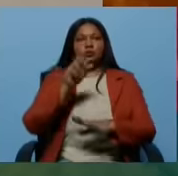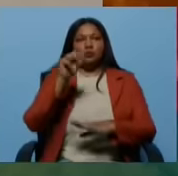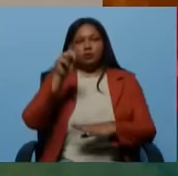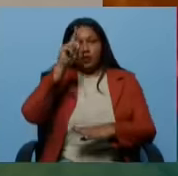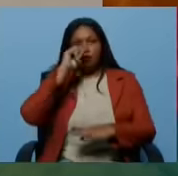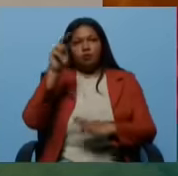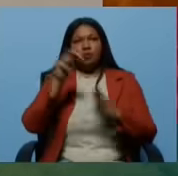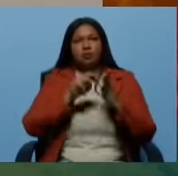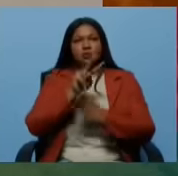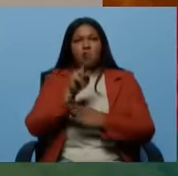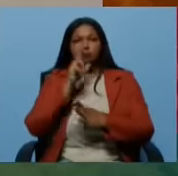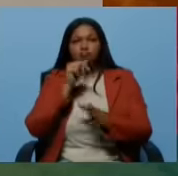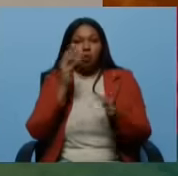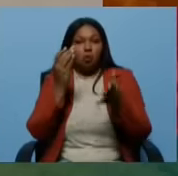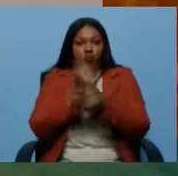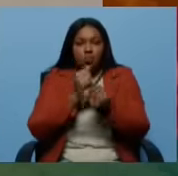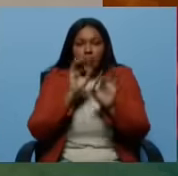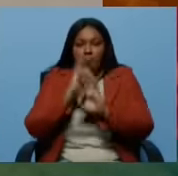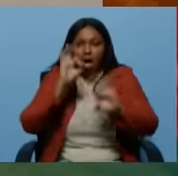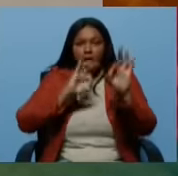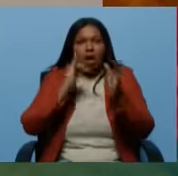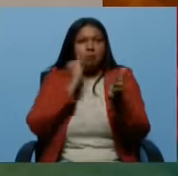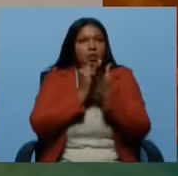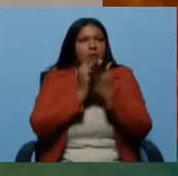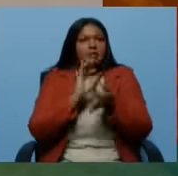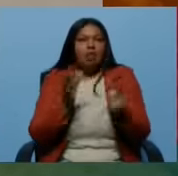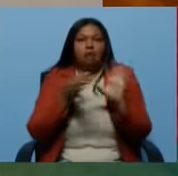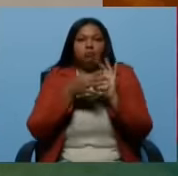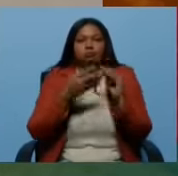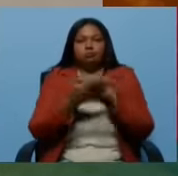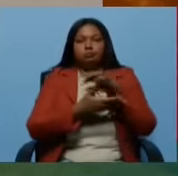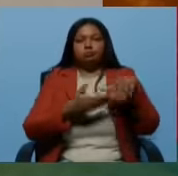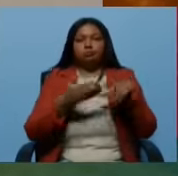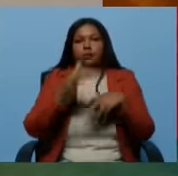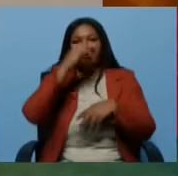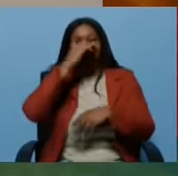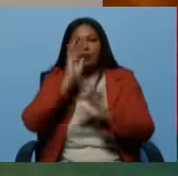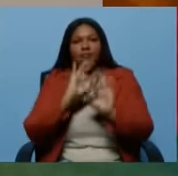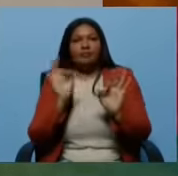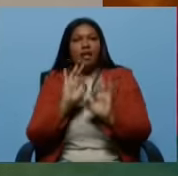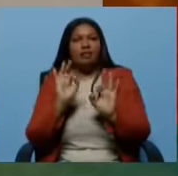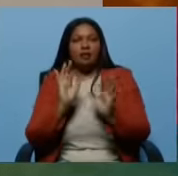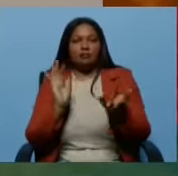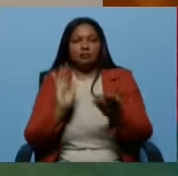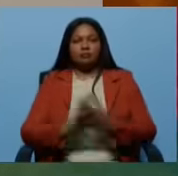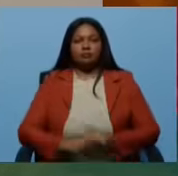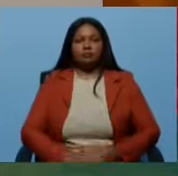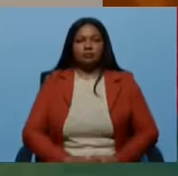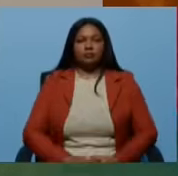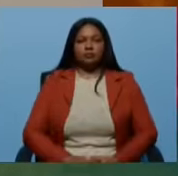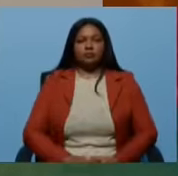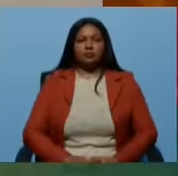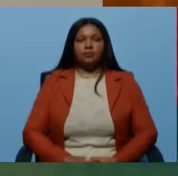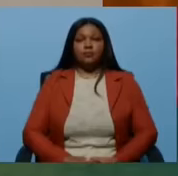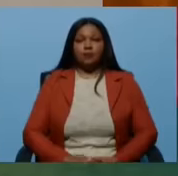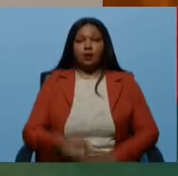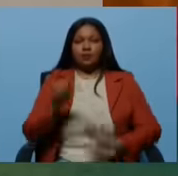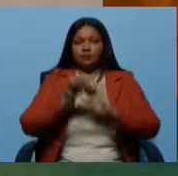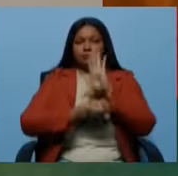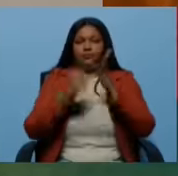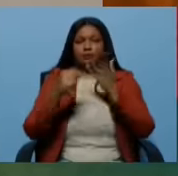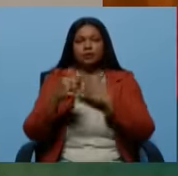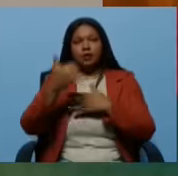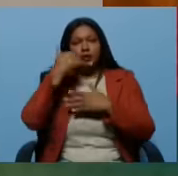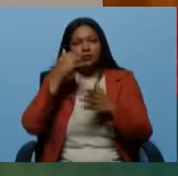Villena no encontró ninguna evidencia que relacionara a la tripulación con actos de terrorismo islámico o espionaje ilegal, y a partir del contenido de los teléfonos